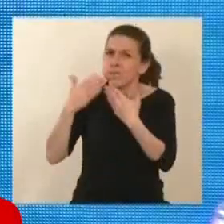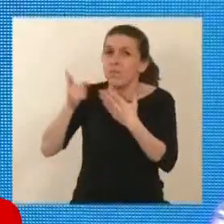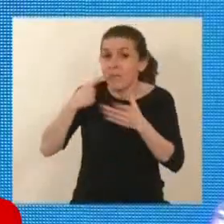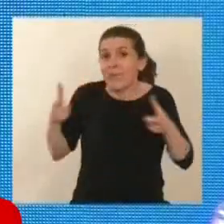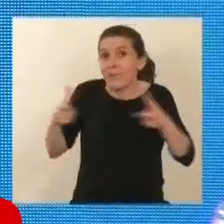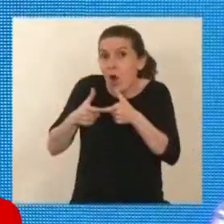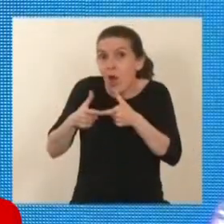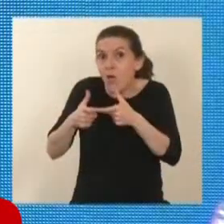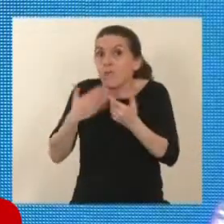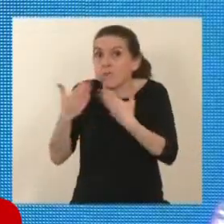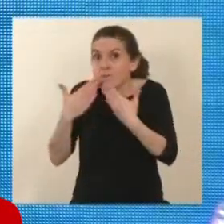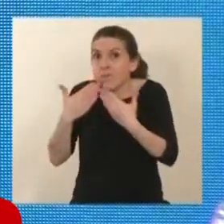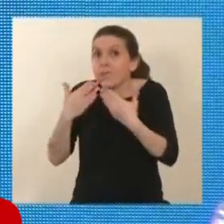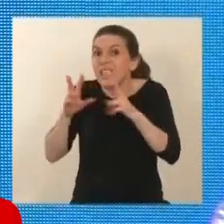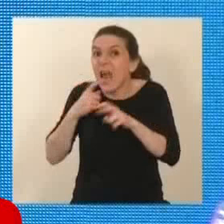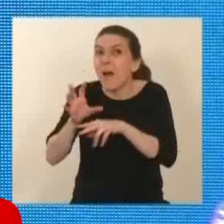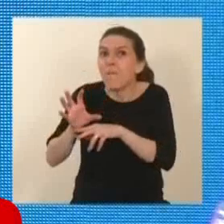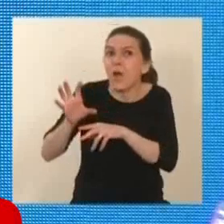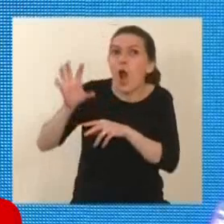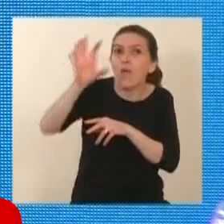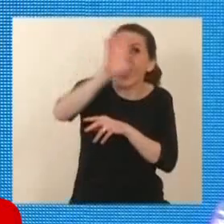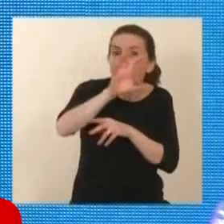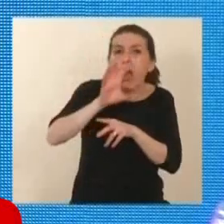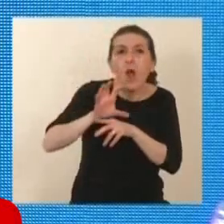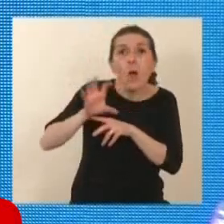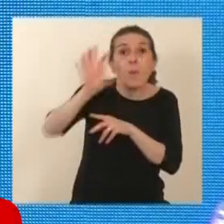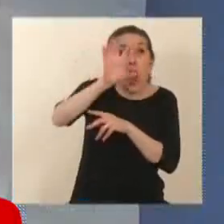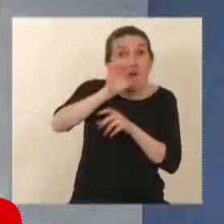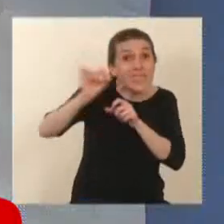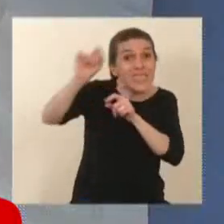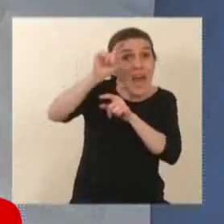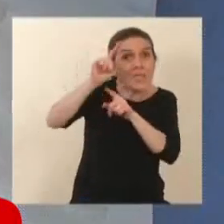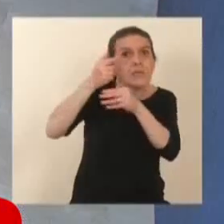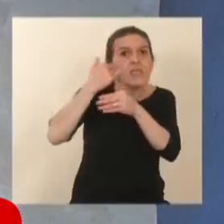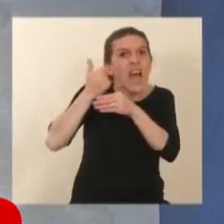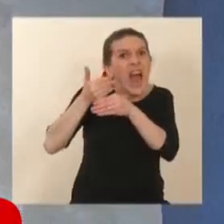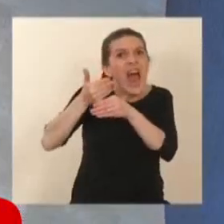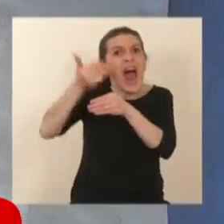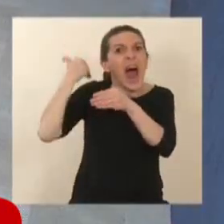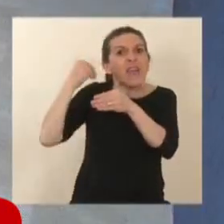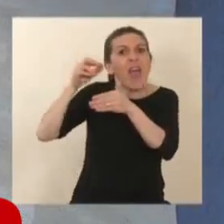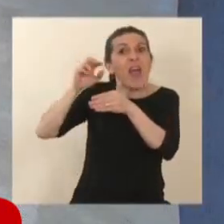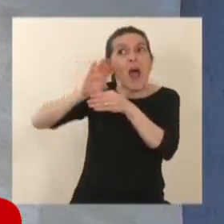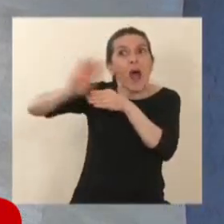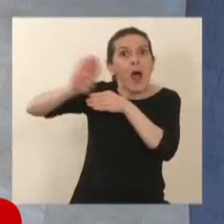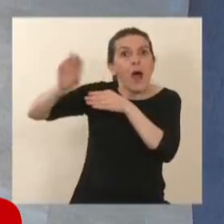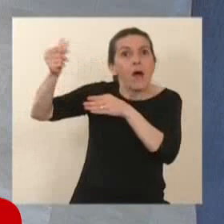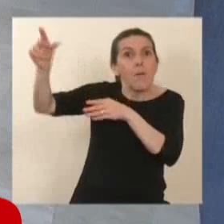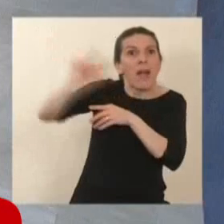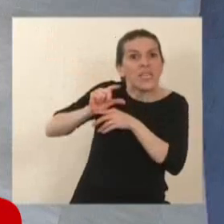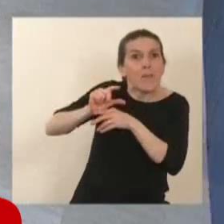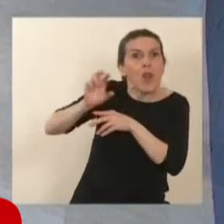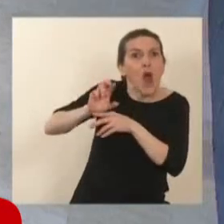esta mesa de diálogo, provincias que se han endeudado en los años previos en dólares.